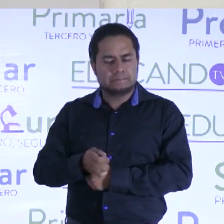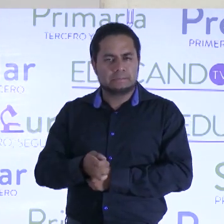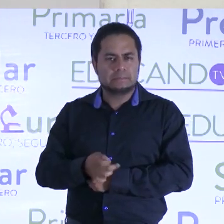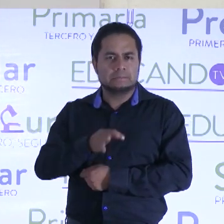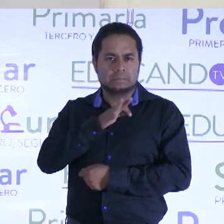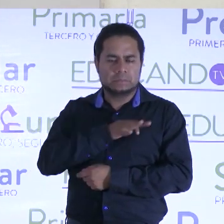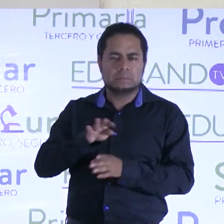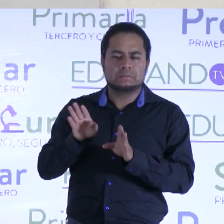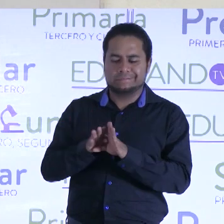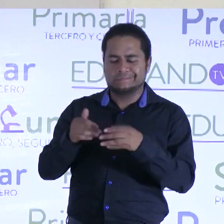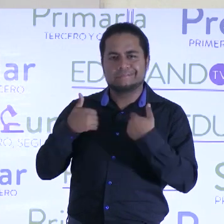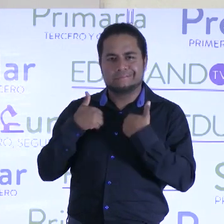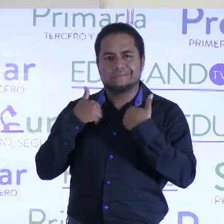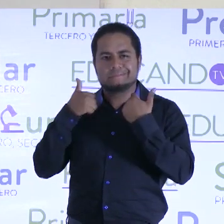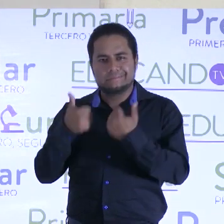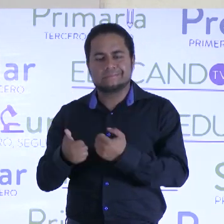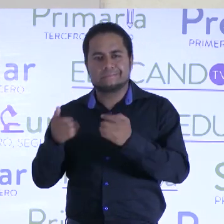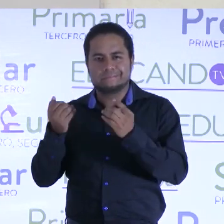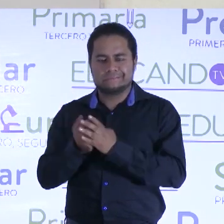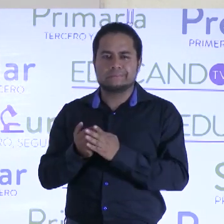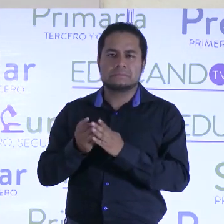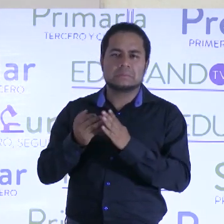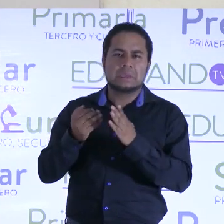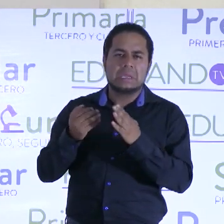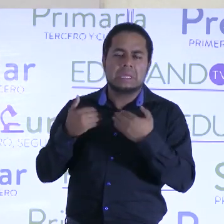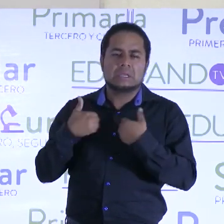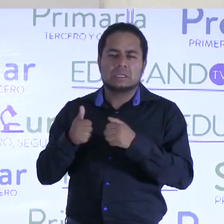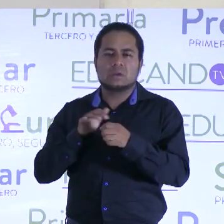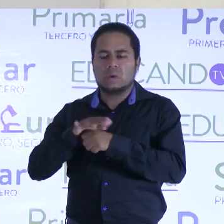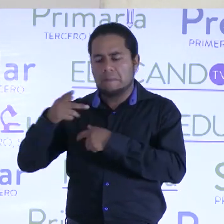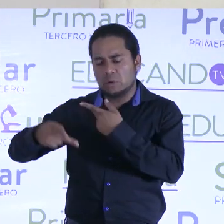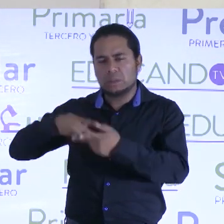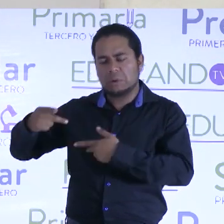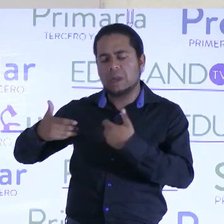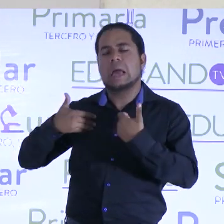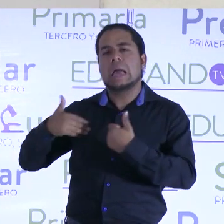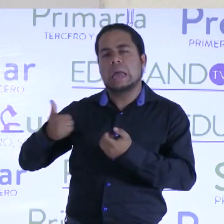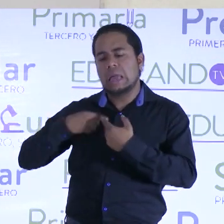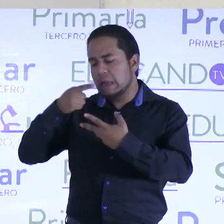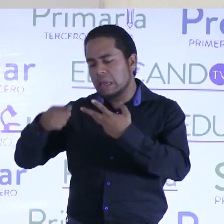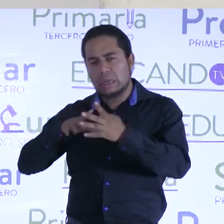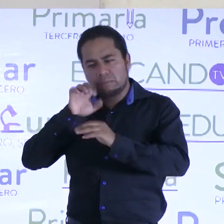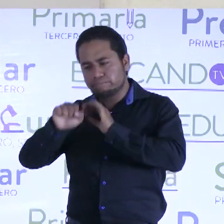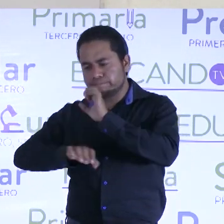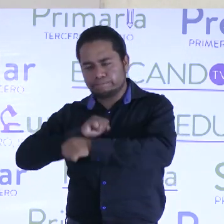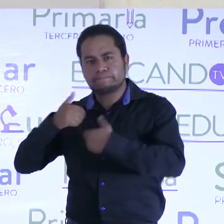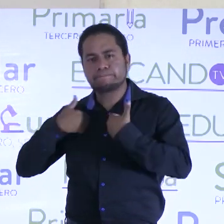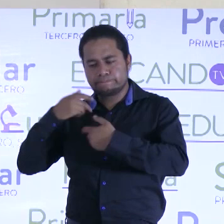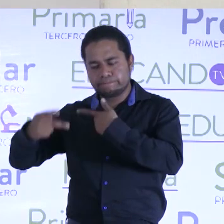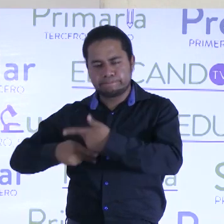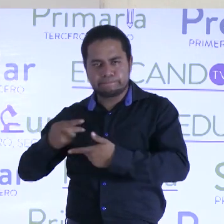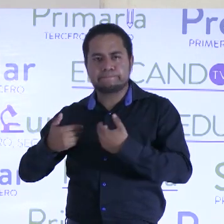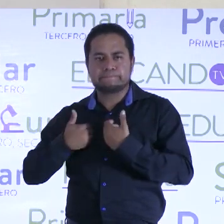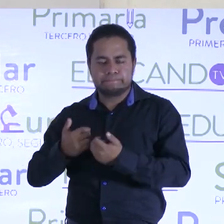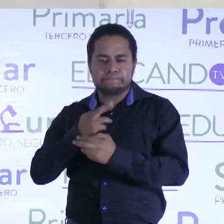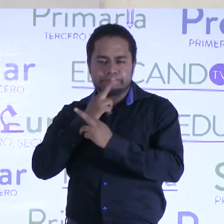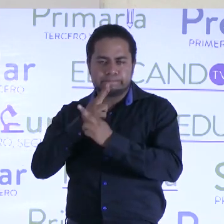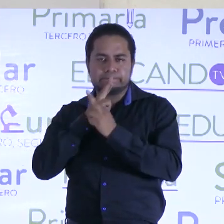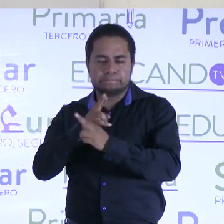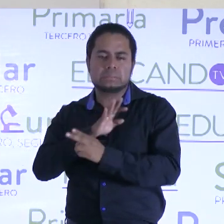sea, al entrevistado, cerciorarse y comprender de una mejor forma lo que le